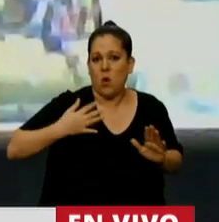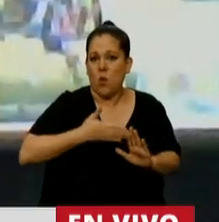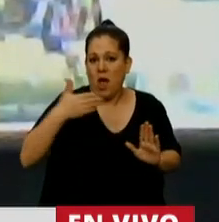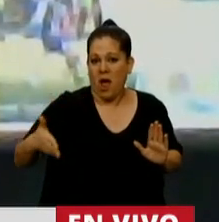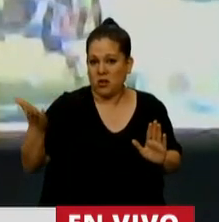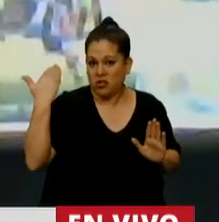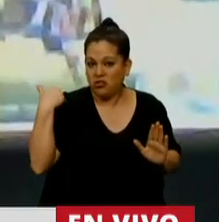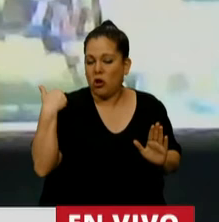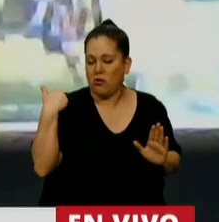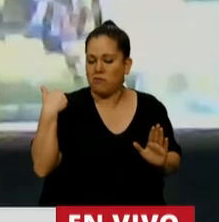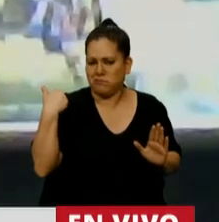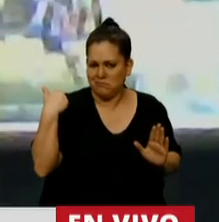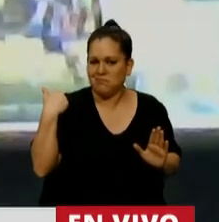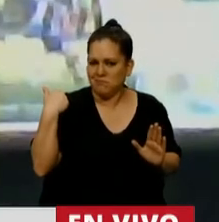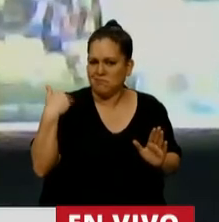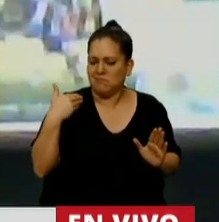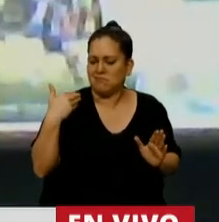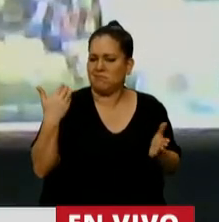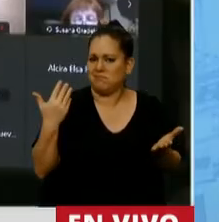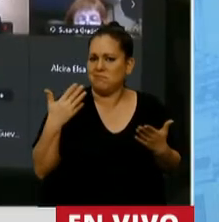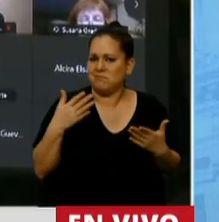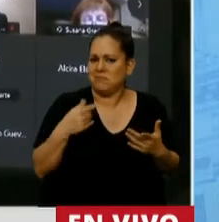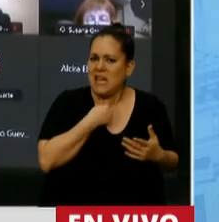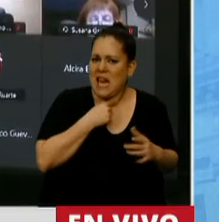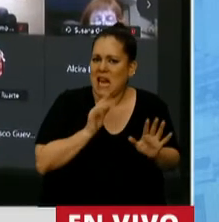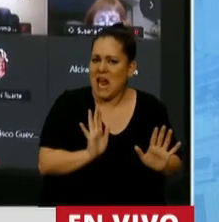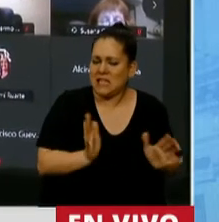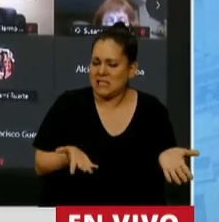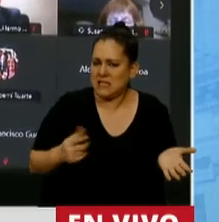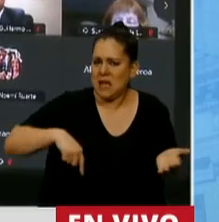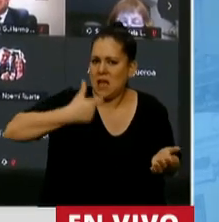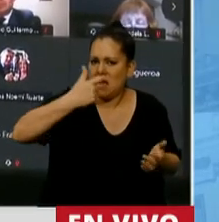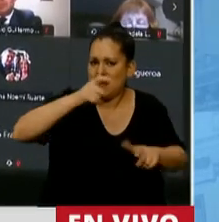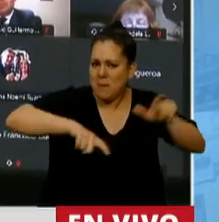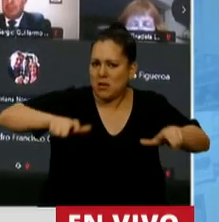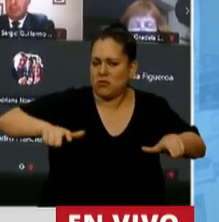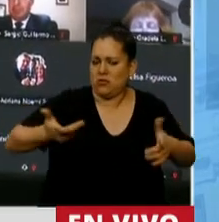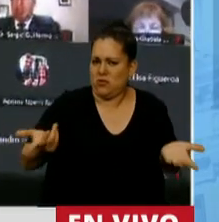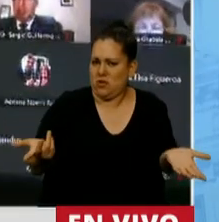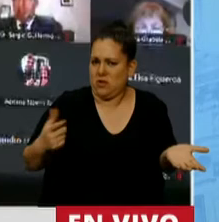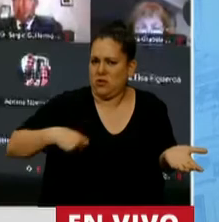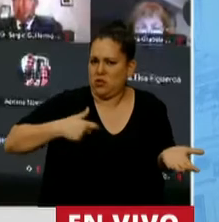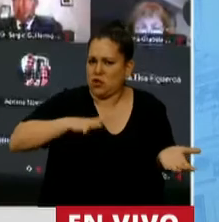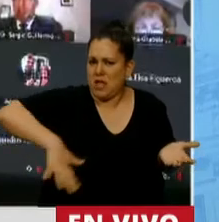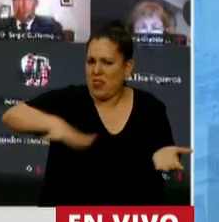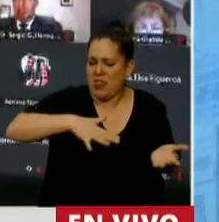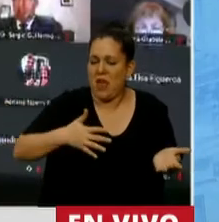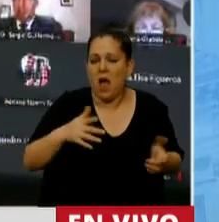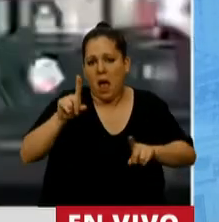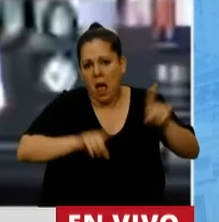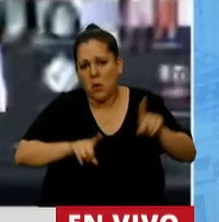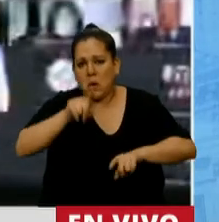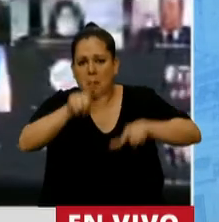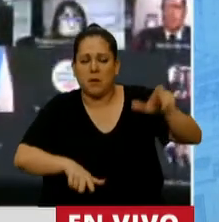día. Y lamento que algunos y algunas parecen aún no